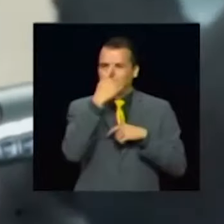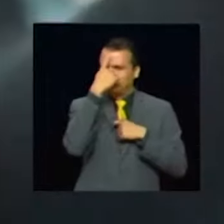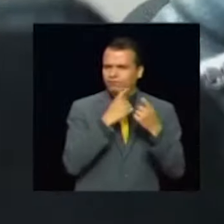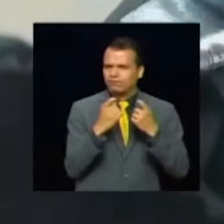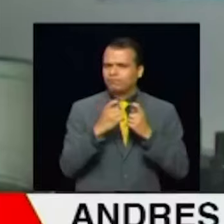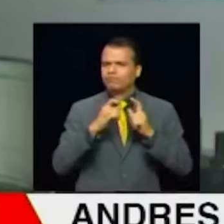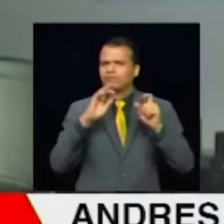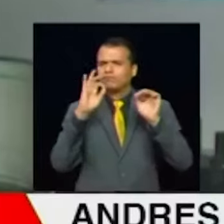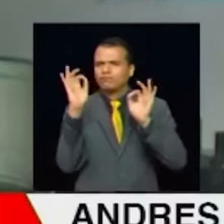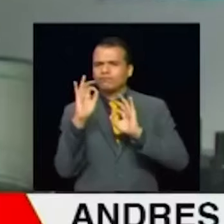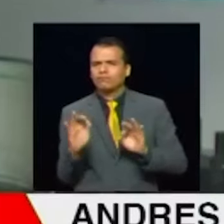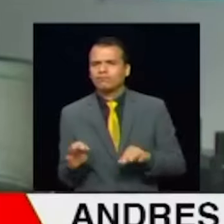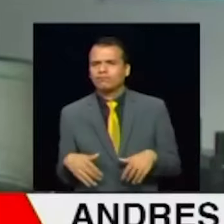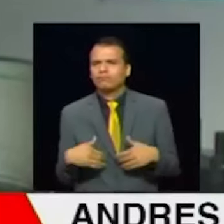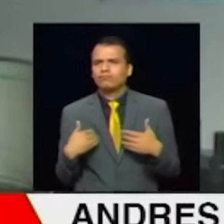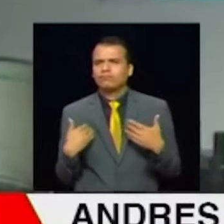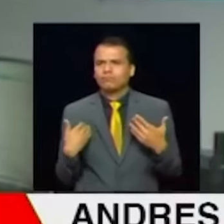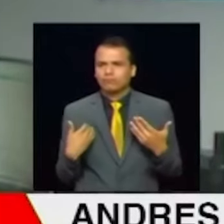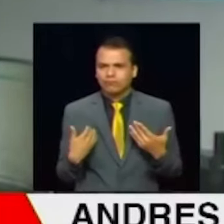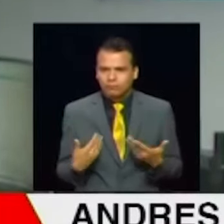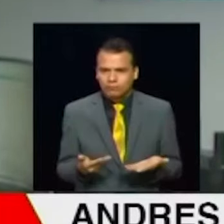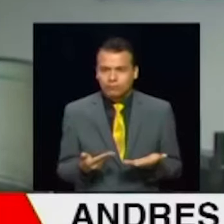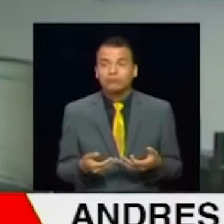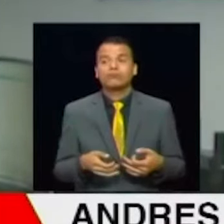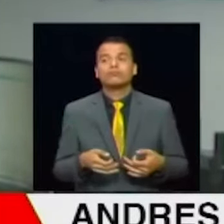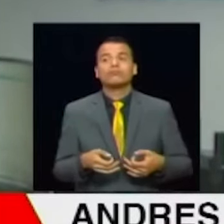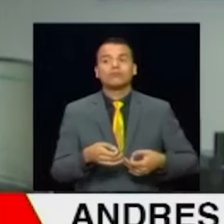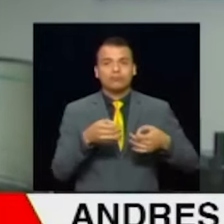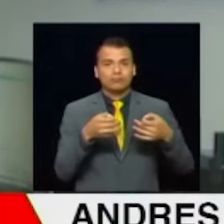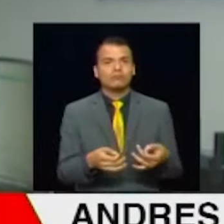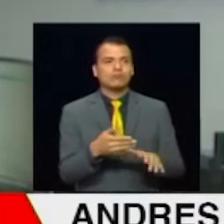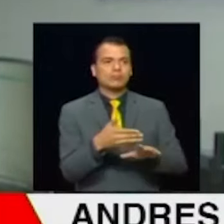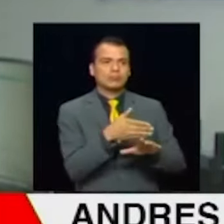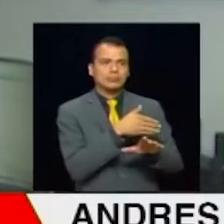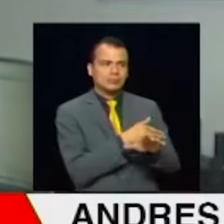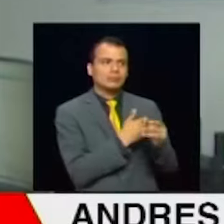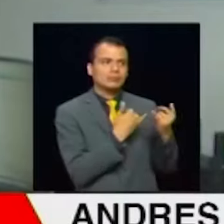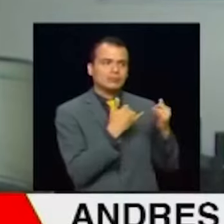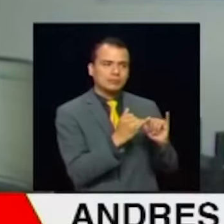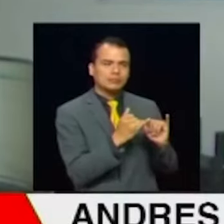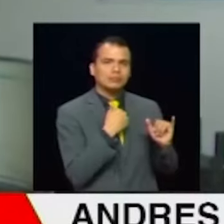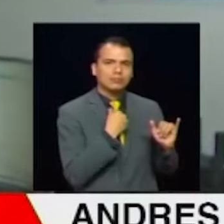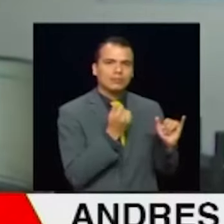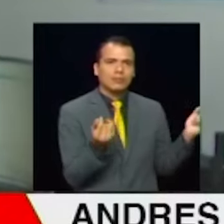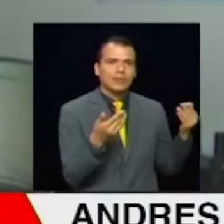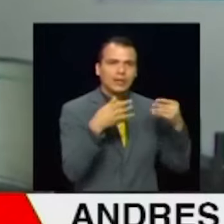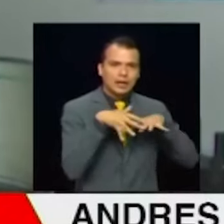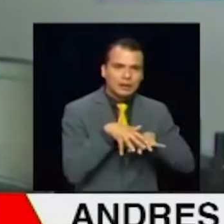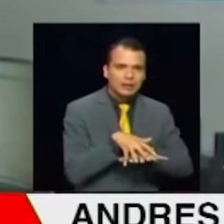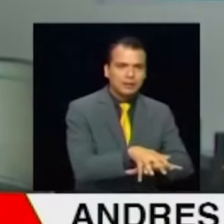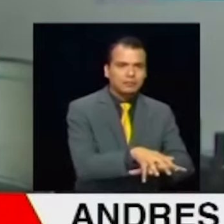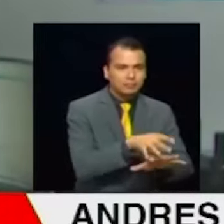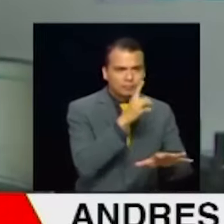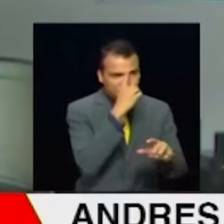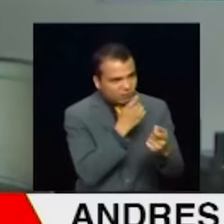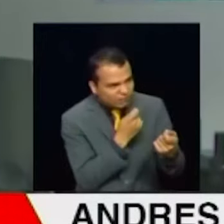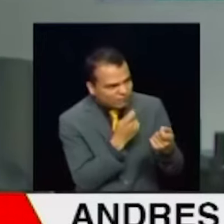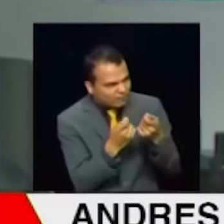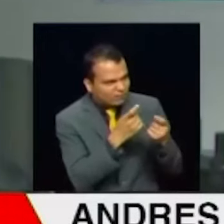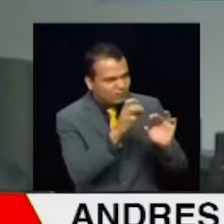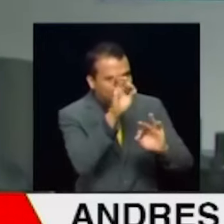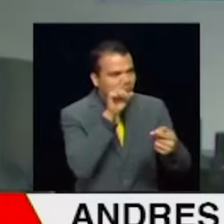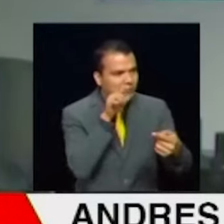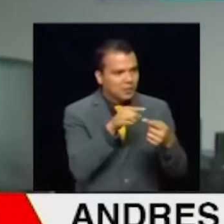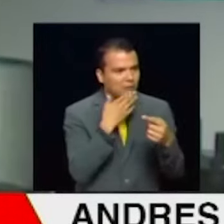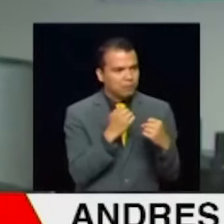Hemos dispuesto patrullajes preventivos de nuestra red de distribución para garantizar la integridad del gasoducto. Igualmente, contamos